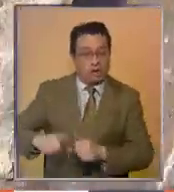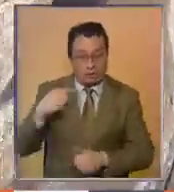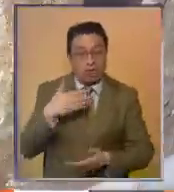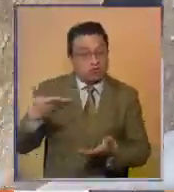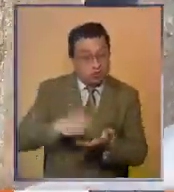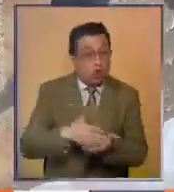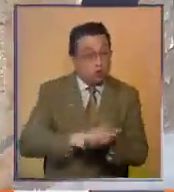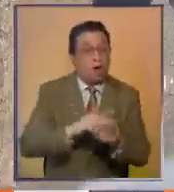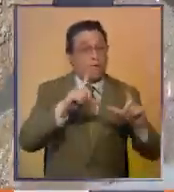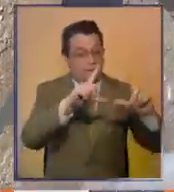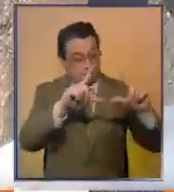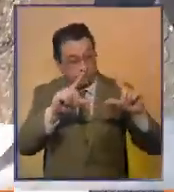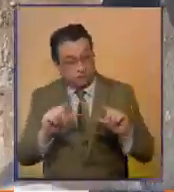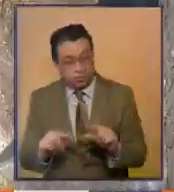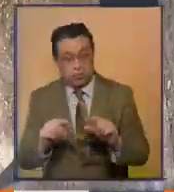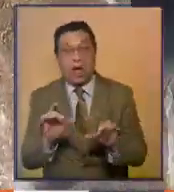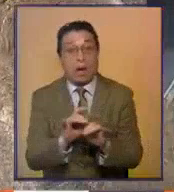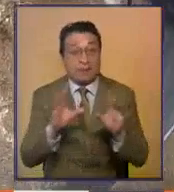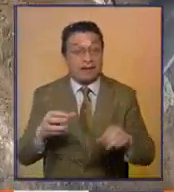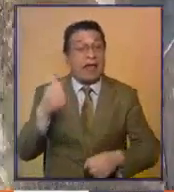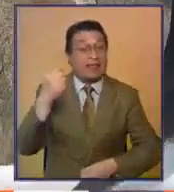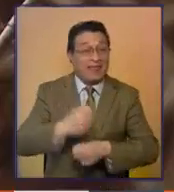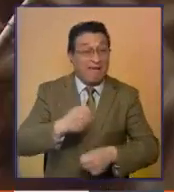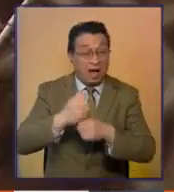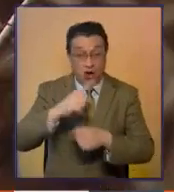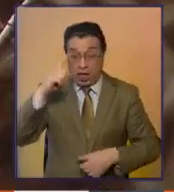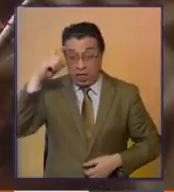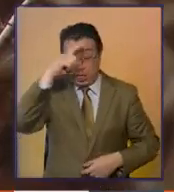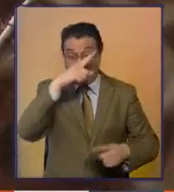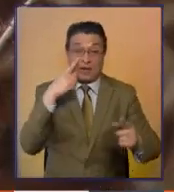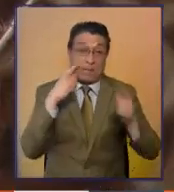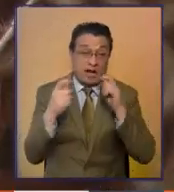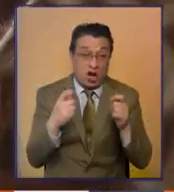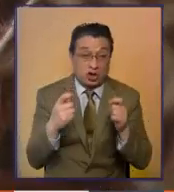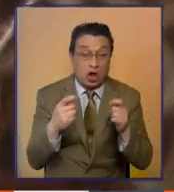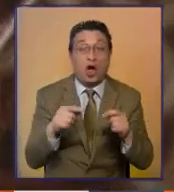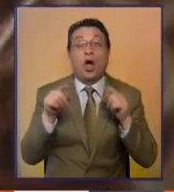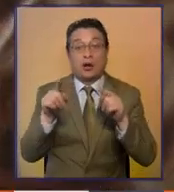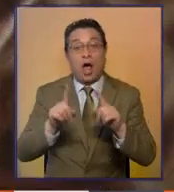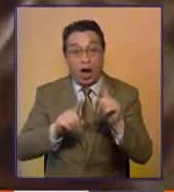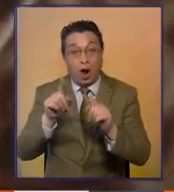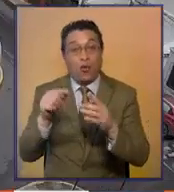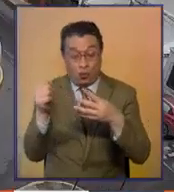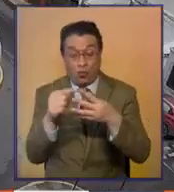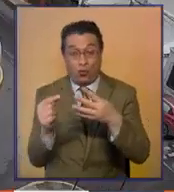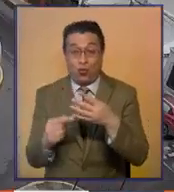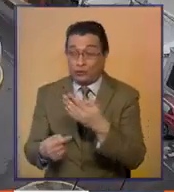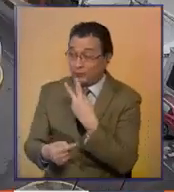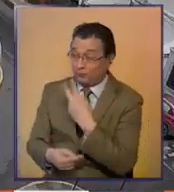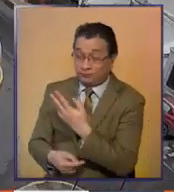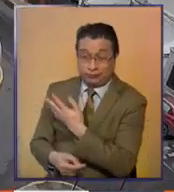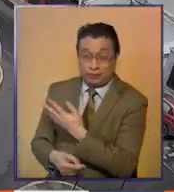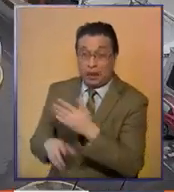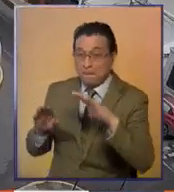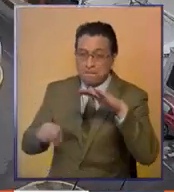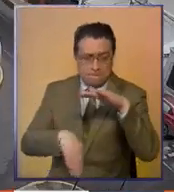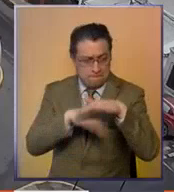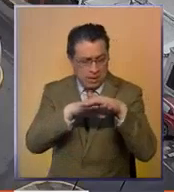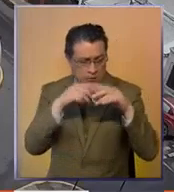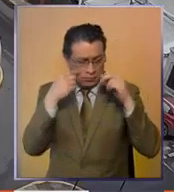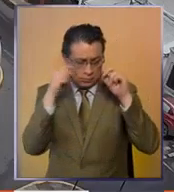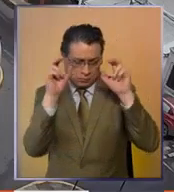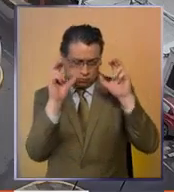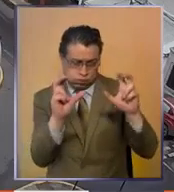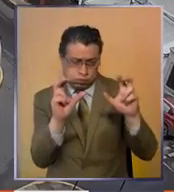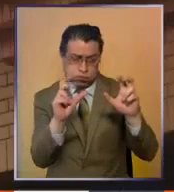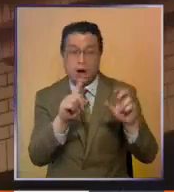que amenazan especialmente a los trabajos extremos. Algunos de los que conocimos que exigen el máximo rigor para quienes a